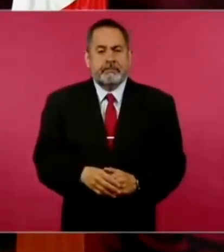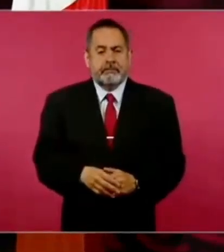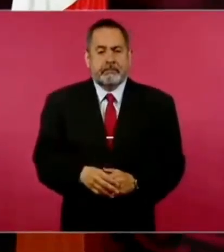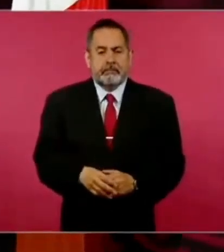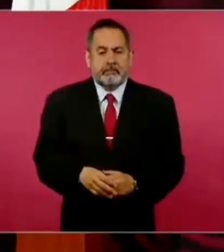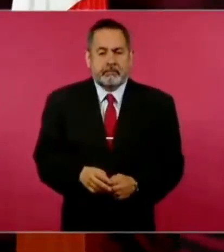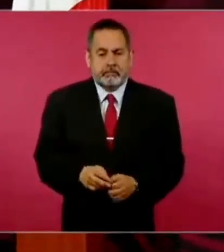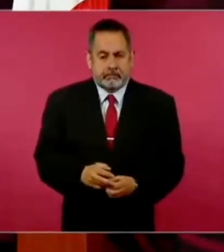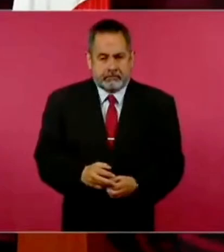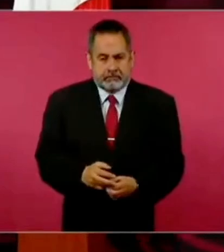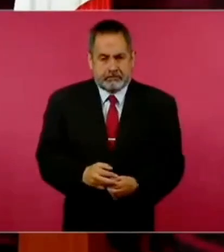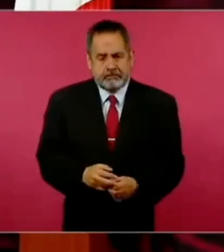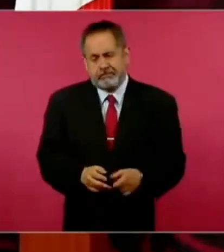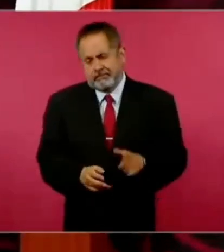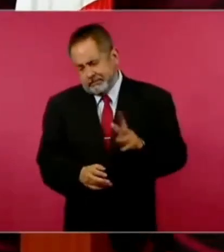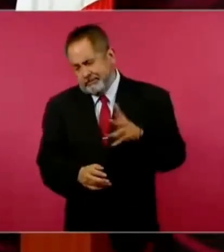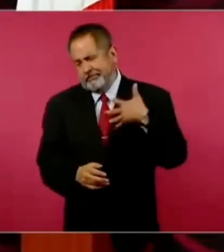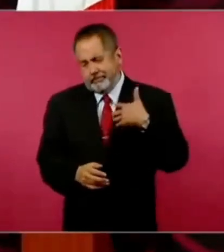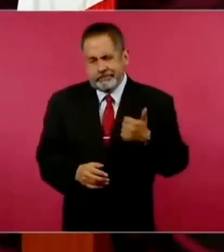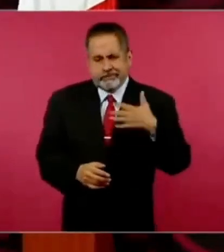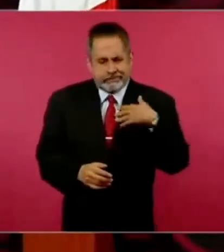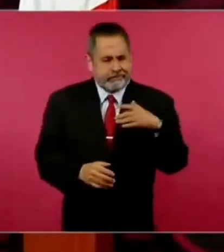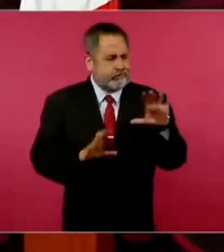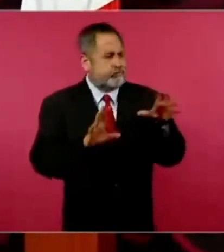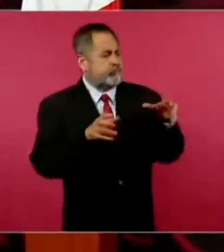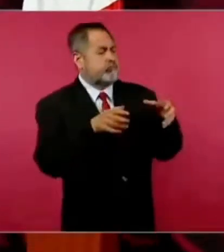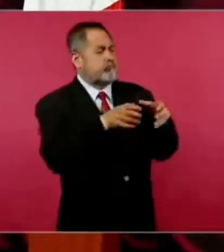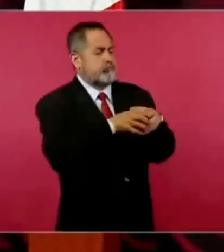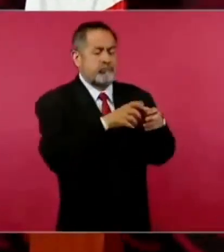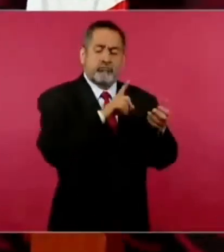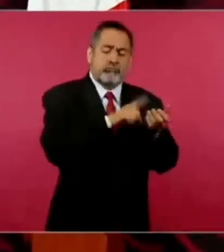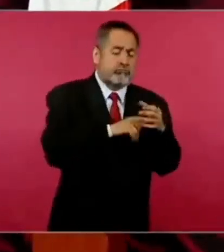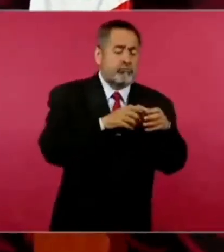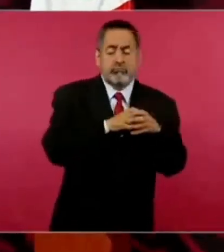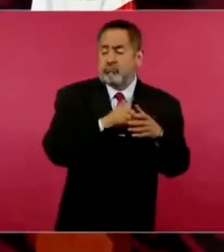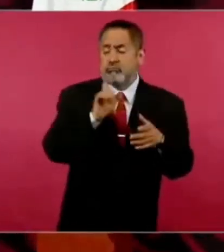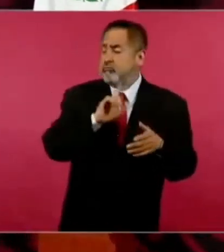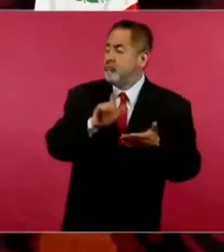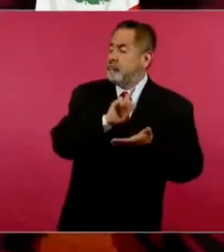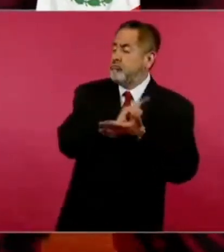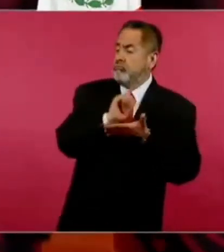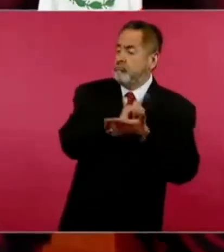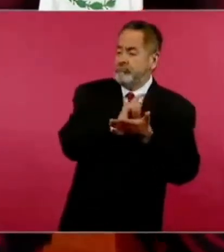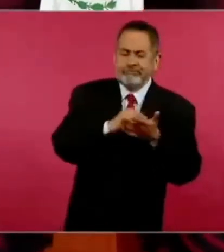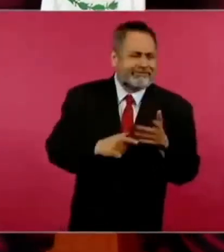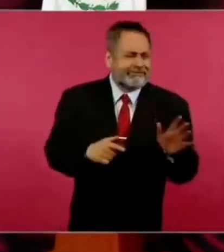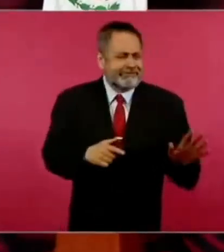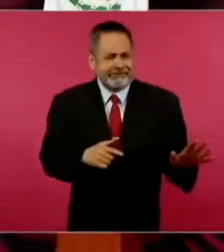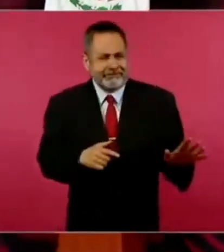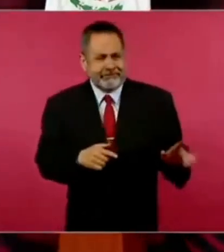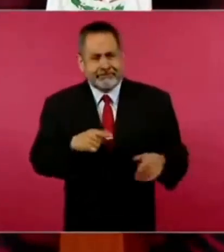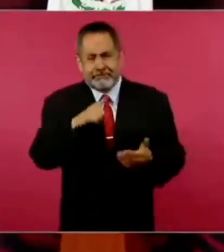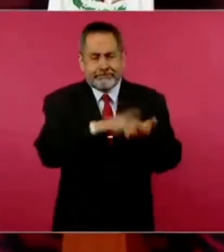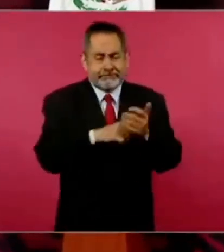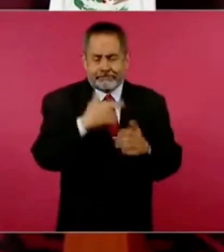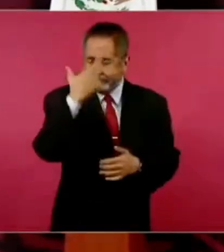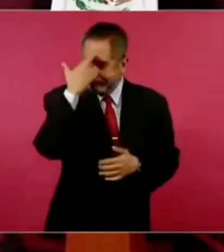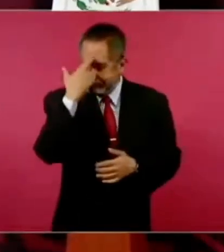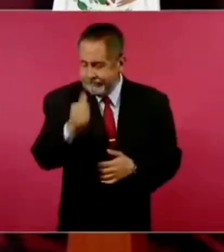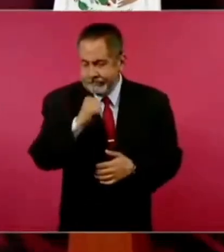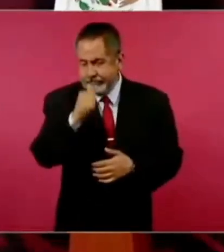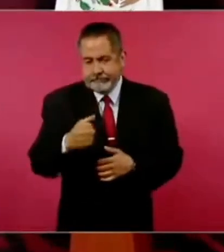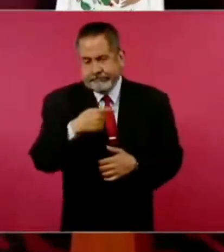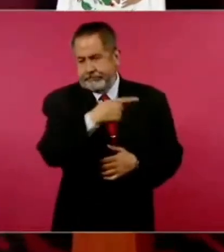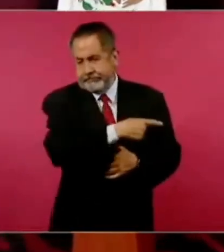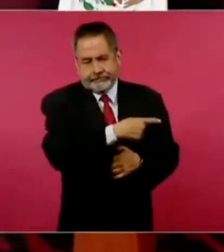Yo entiendo, ¿no?, que las cúpulas, pues, de manera irracional,